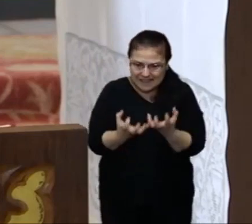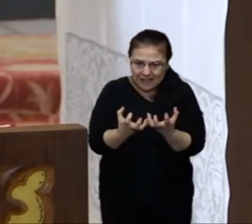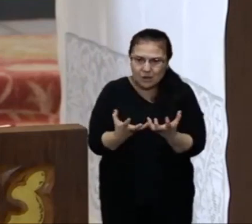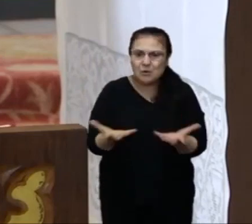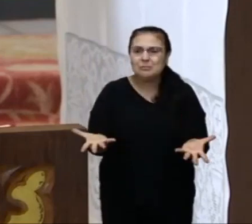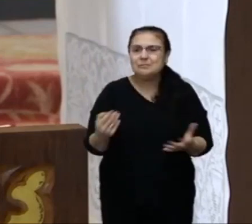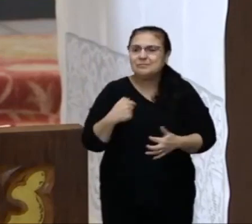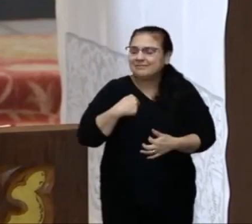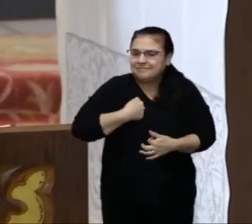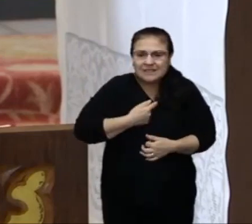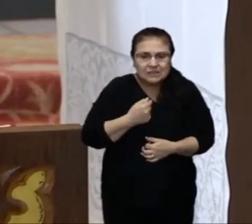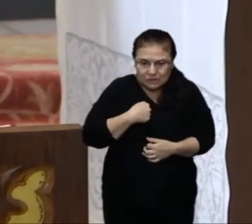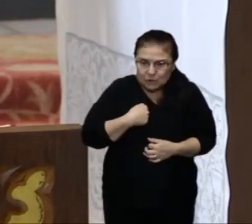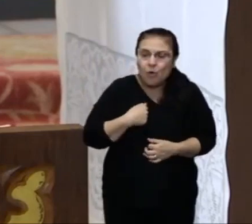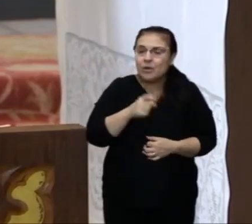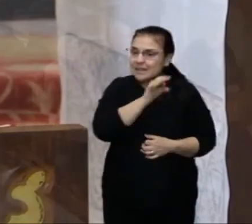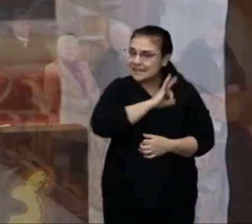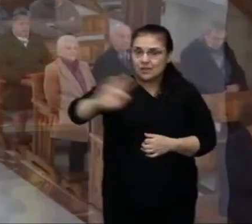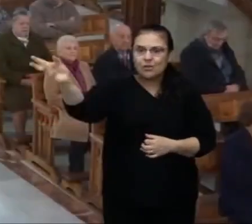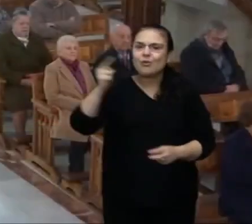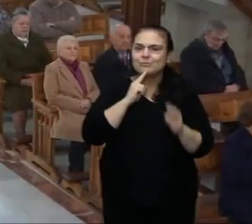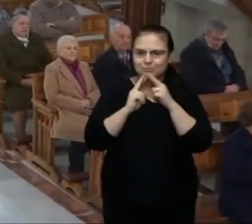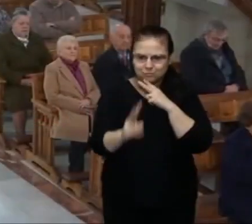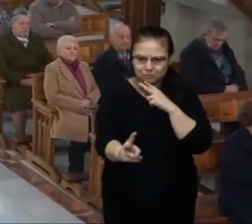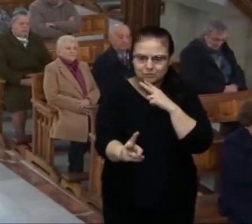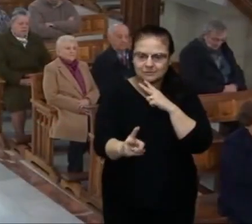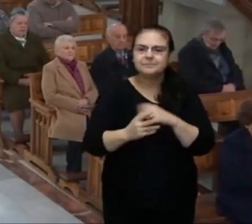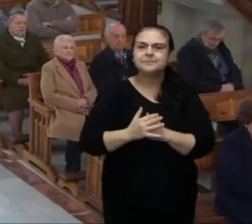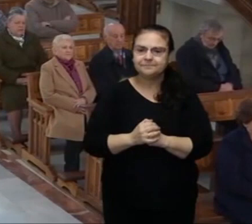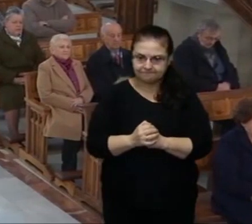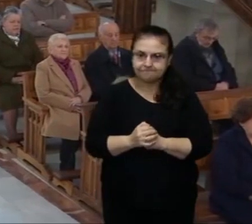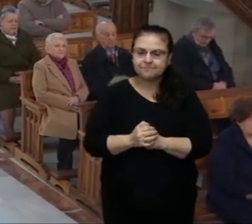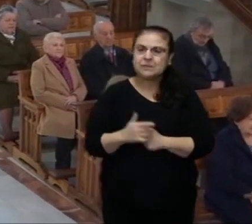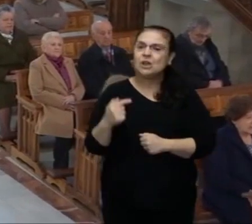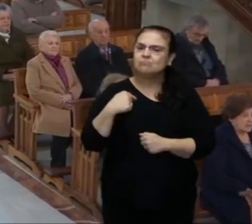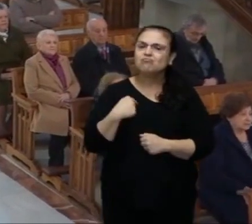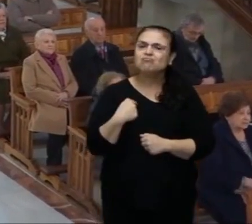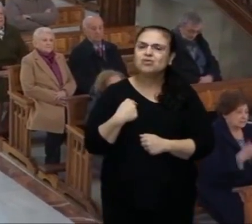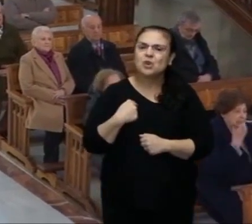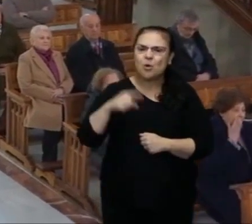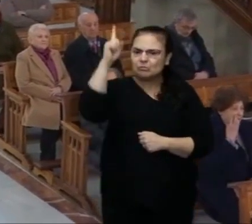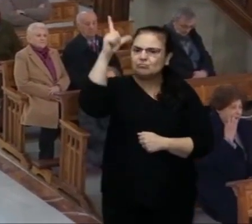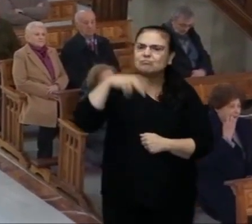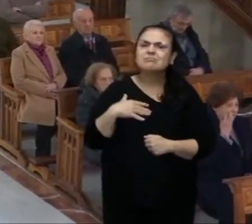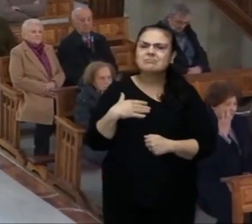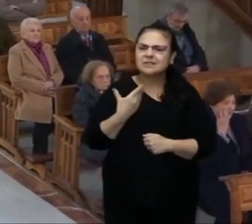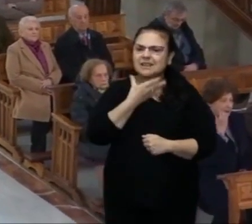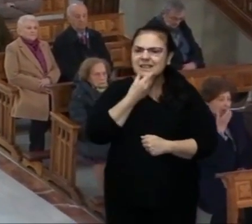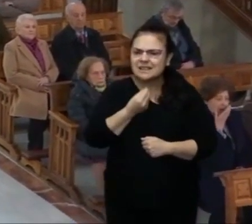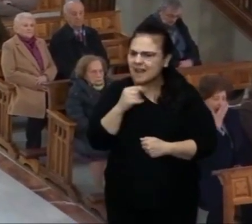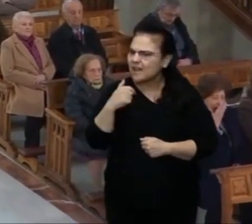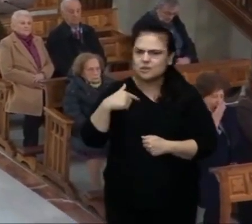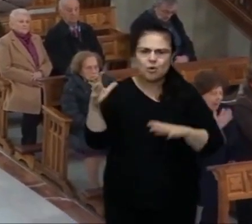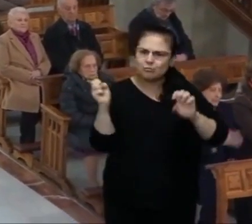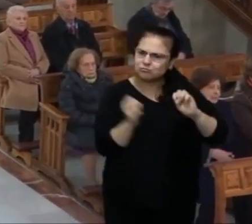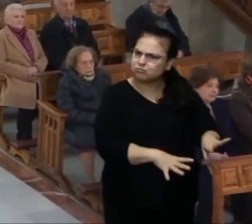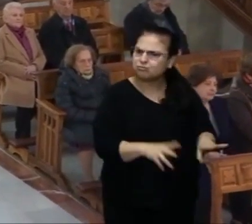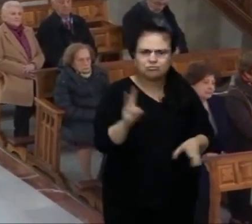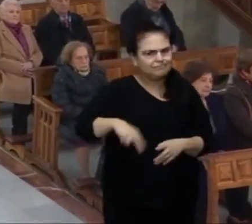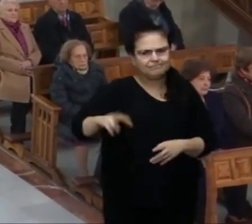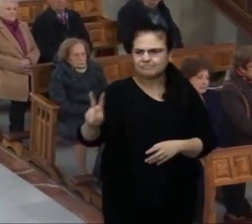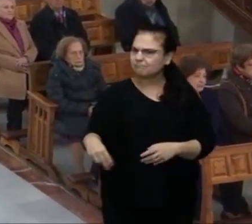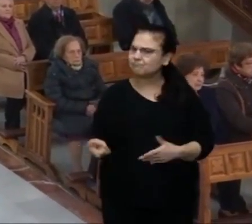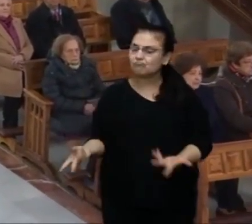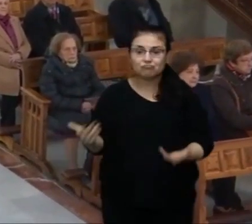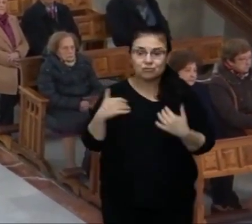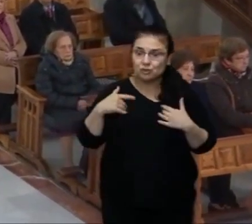Yo, el Señor, les responderé. Yo, el Dios de Israel, no los abandonaré.